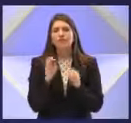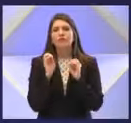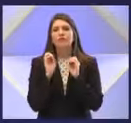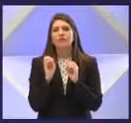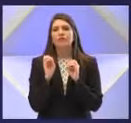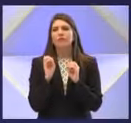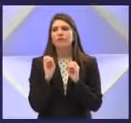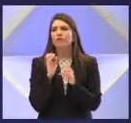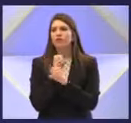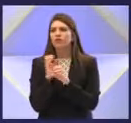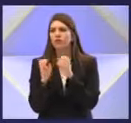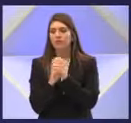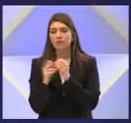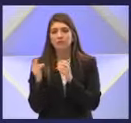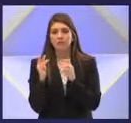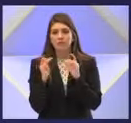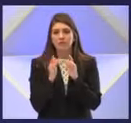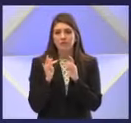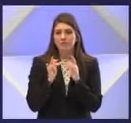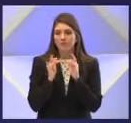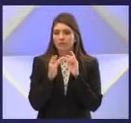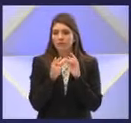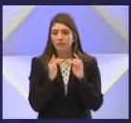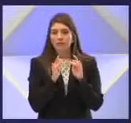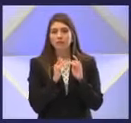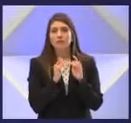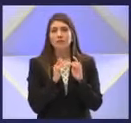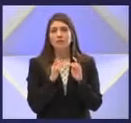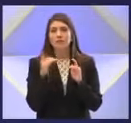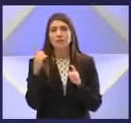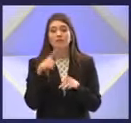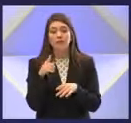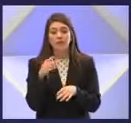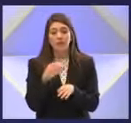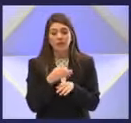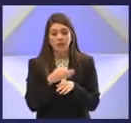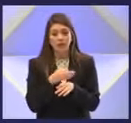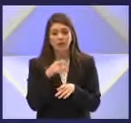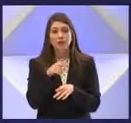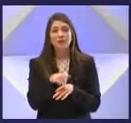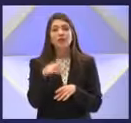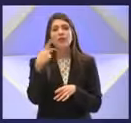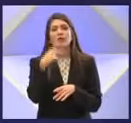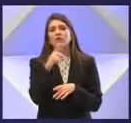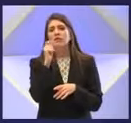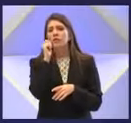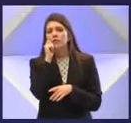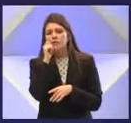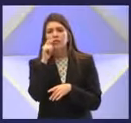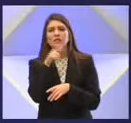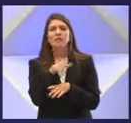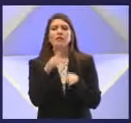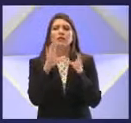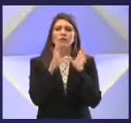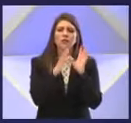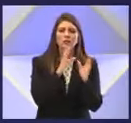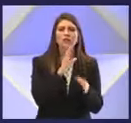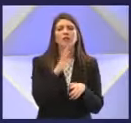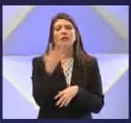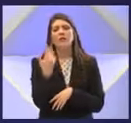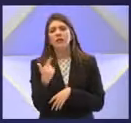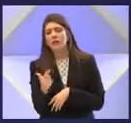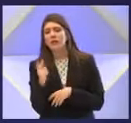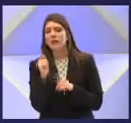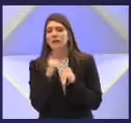pero sí nuestro foco hoy sea satelital o terrestre con 5g es conectar cosas